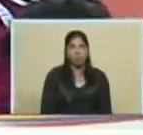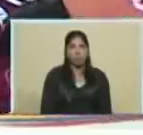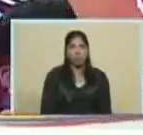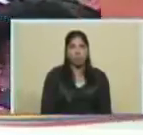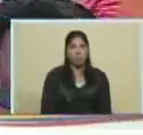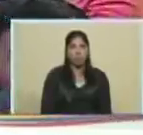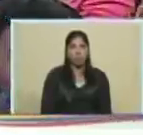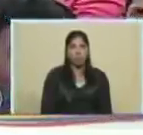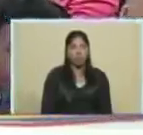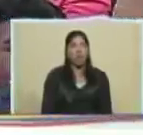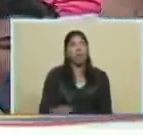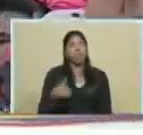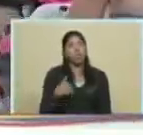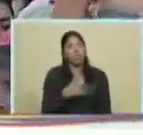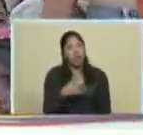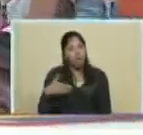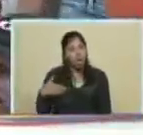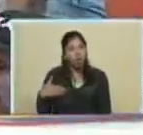Yo quiero que